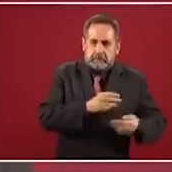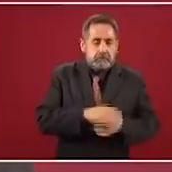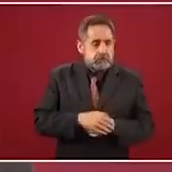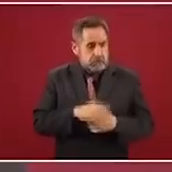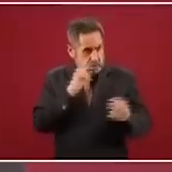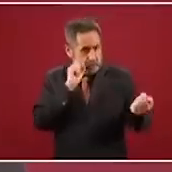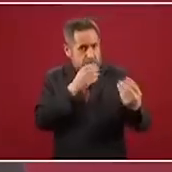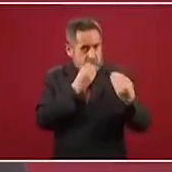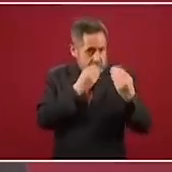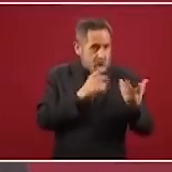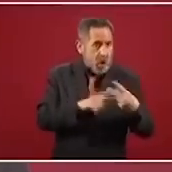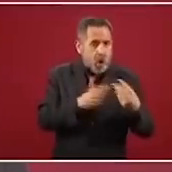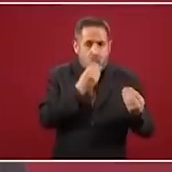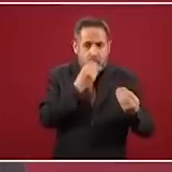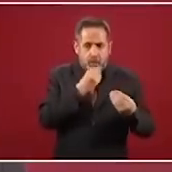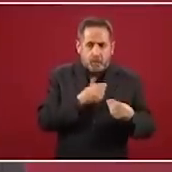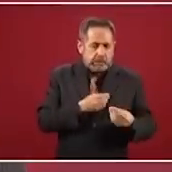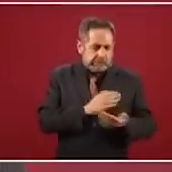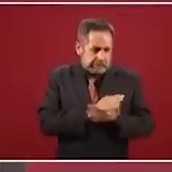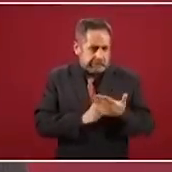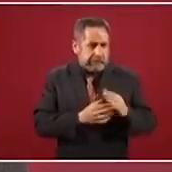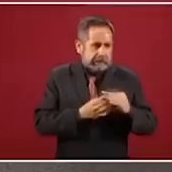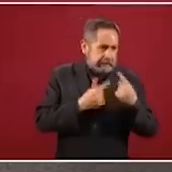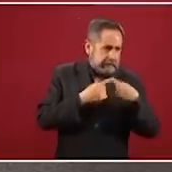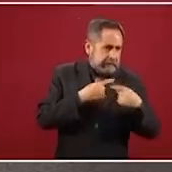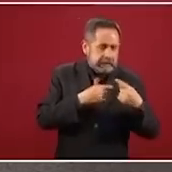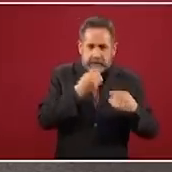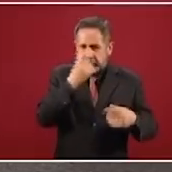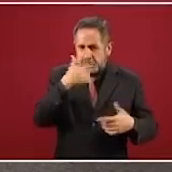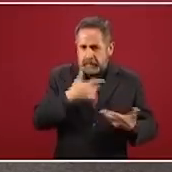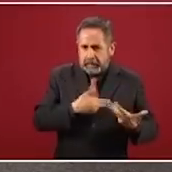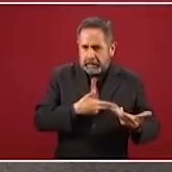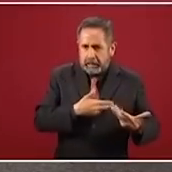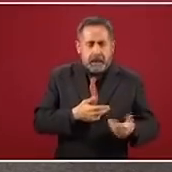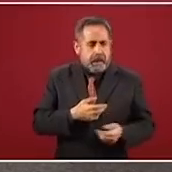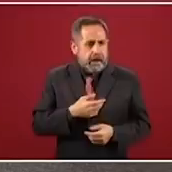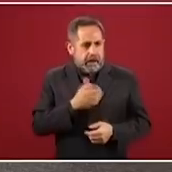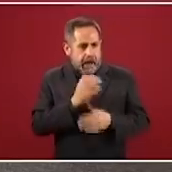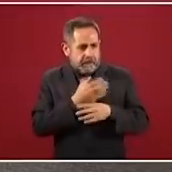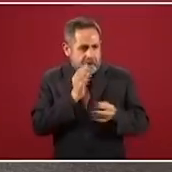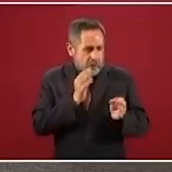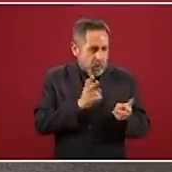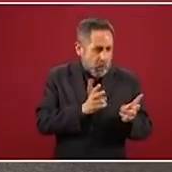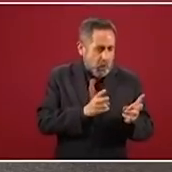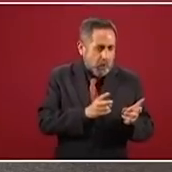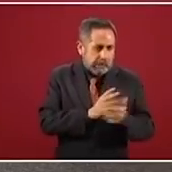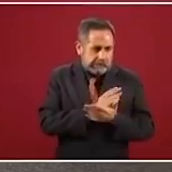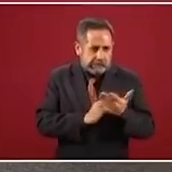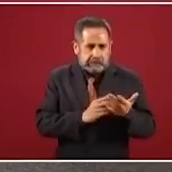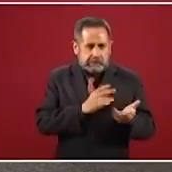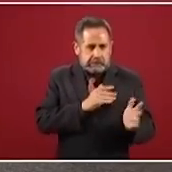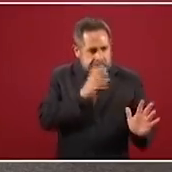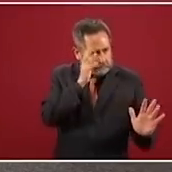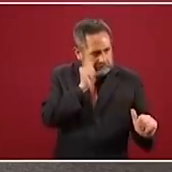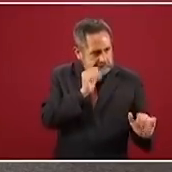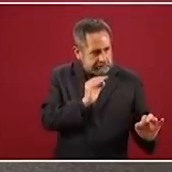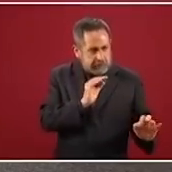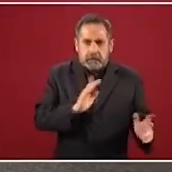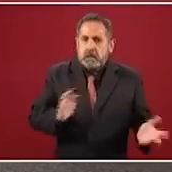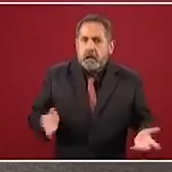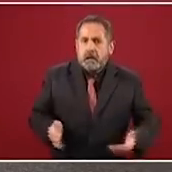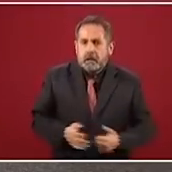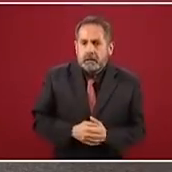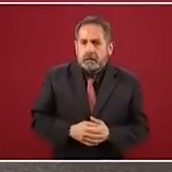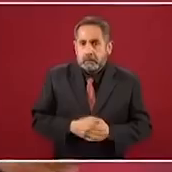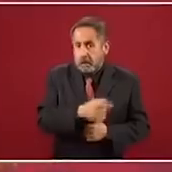Desayunamos, comemos, cenamos, nos tomamos un café y ya.